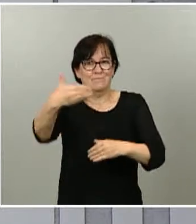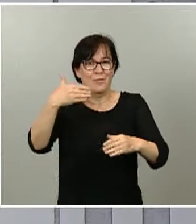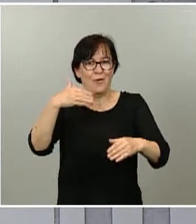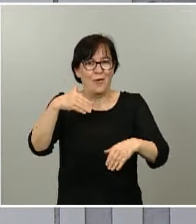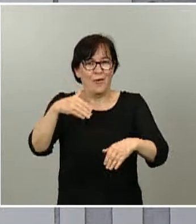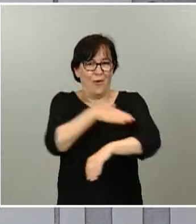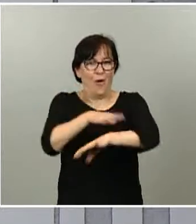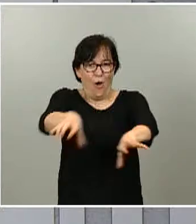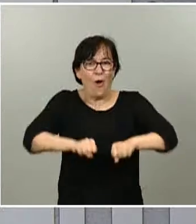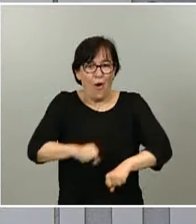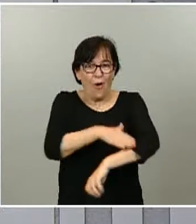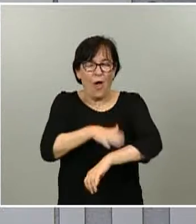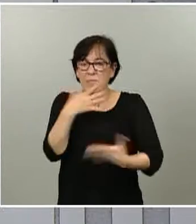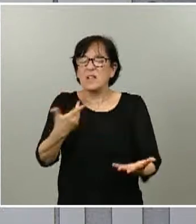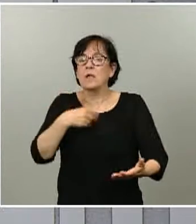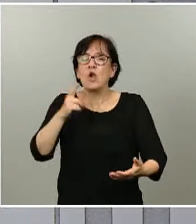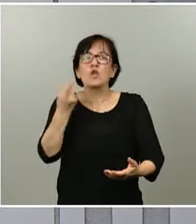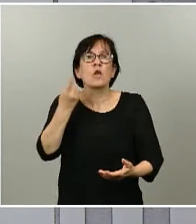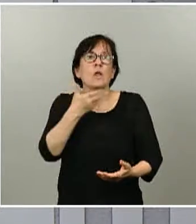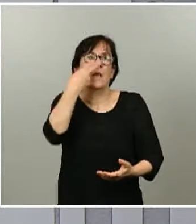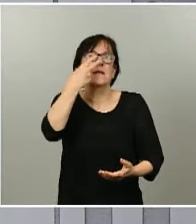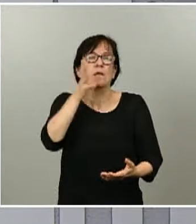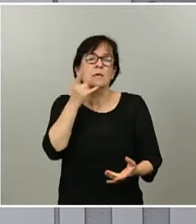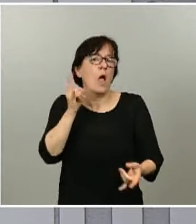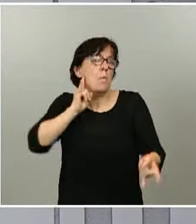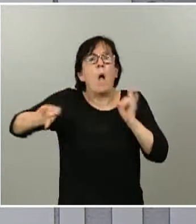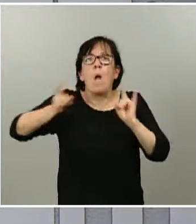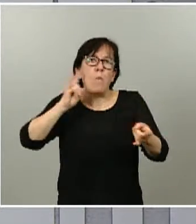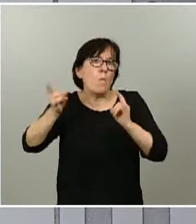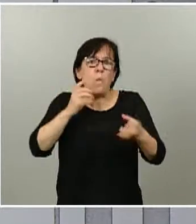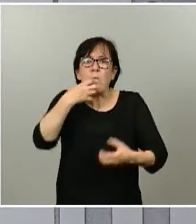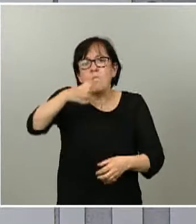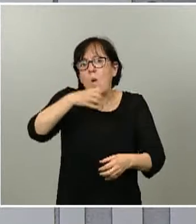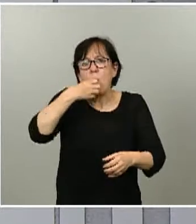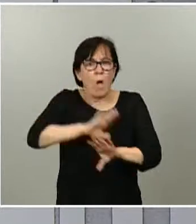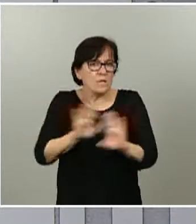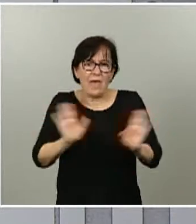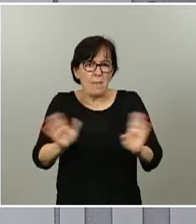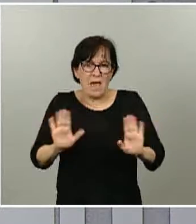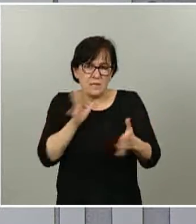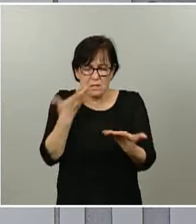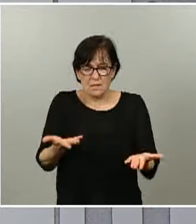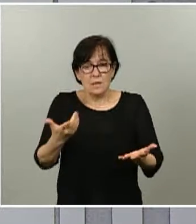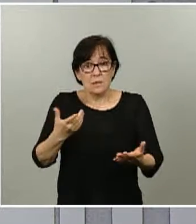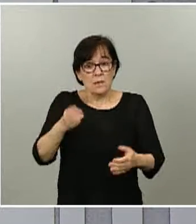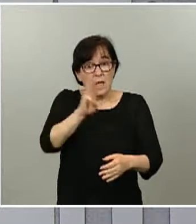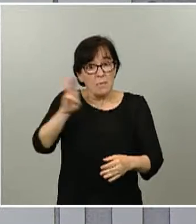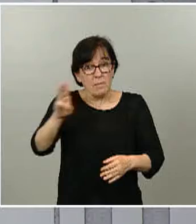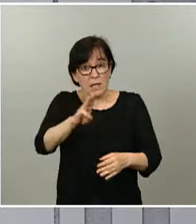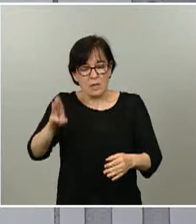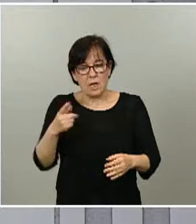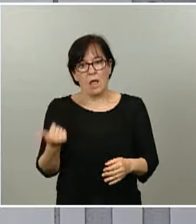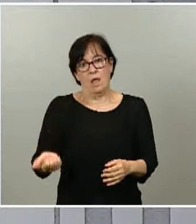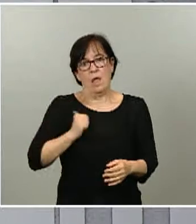interesa hacer ruido. Le diría más, creo que realmente el Partido Popular está justamente aprovechando